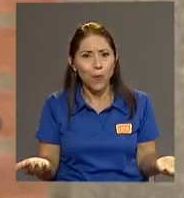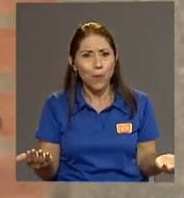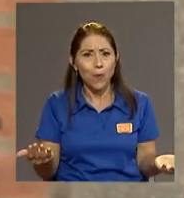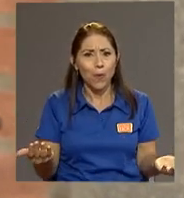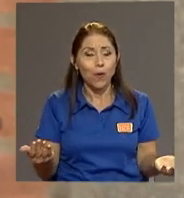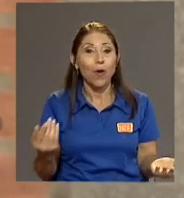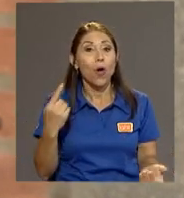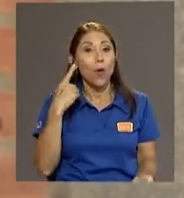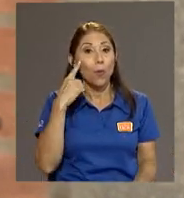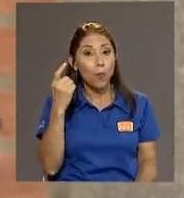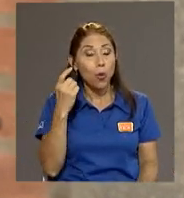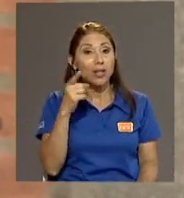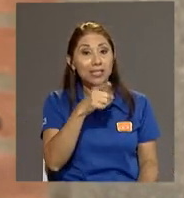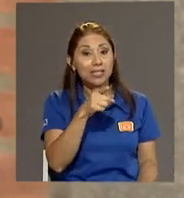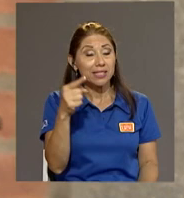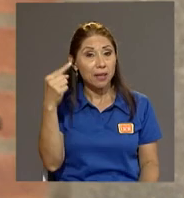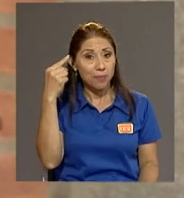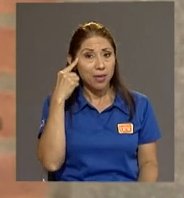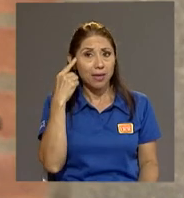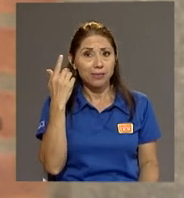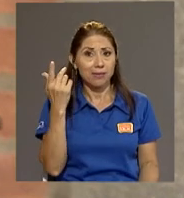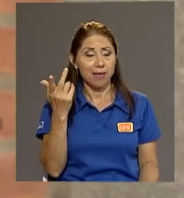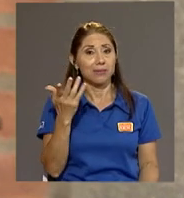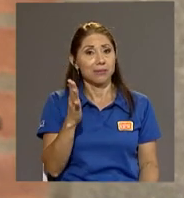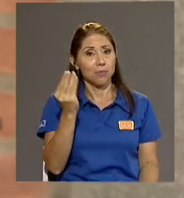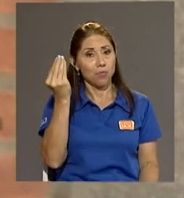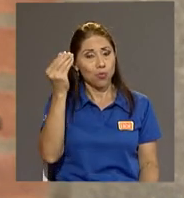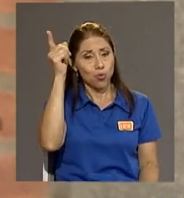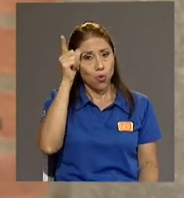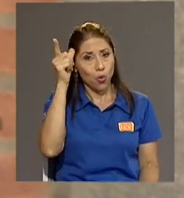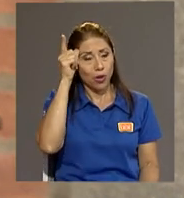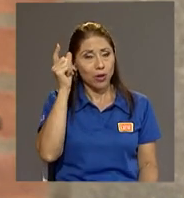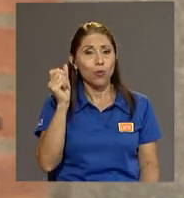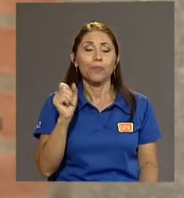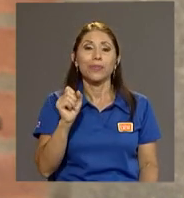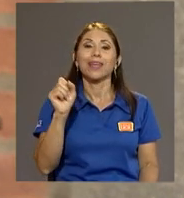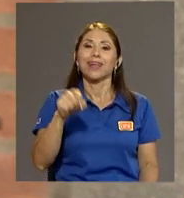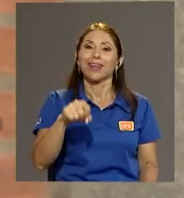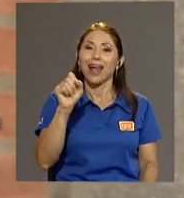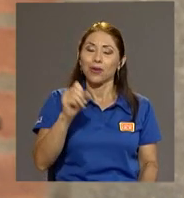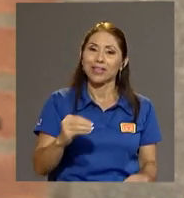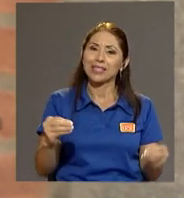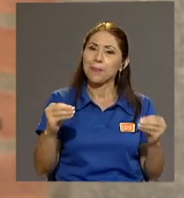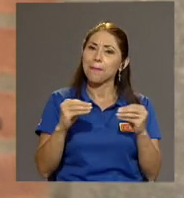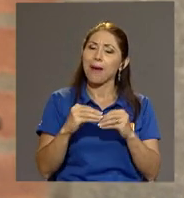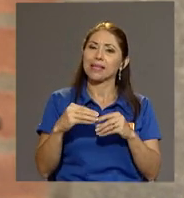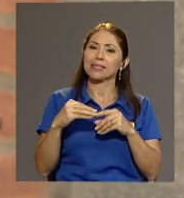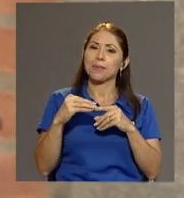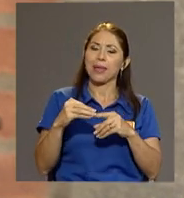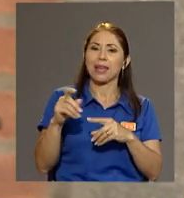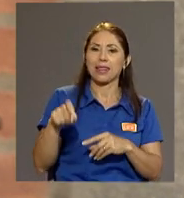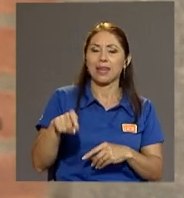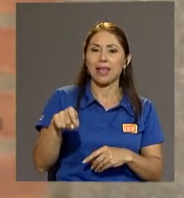Porque si se piensa suena tan lógico. Claro que sí, más pertinente. Claro.